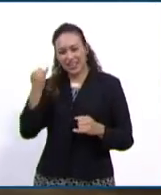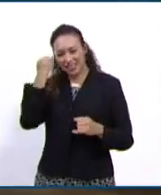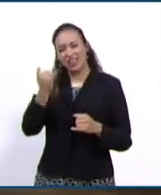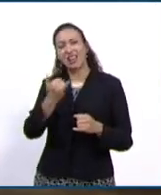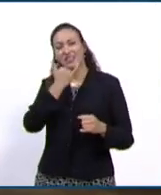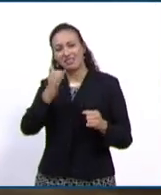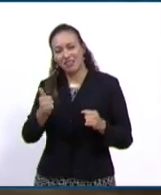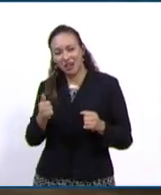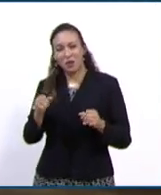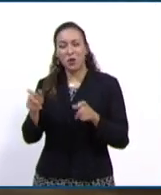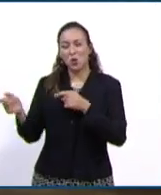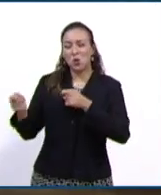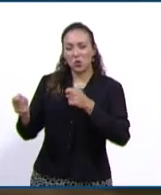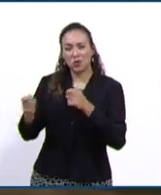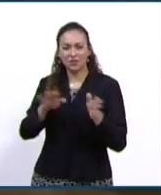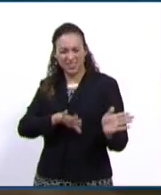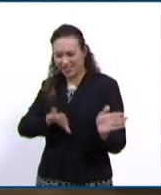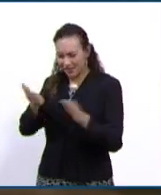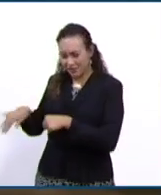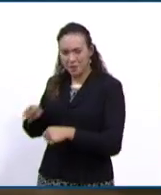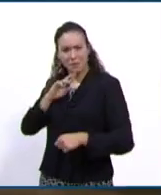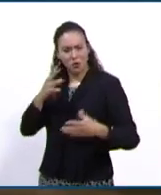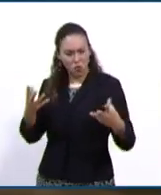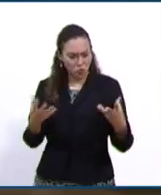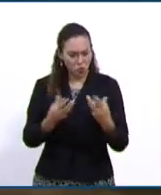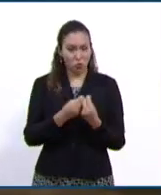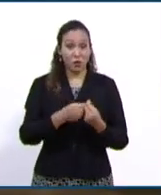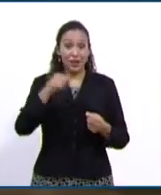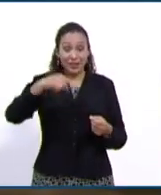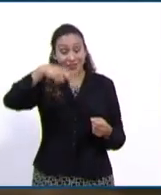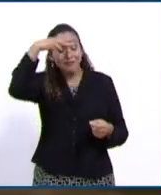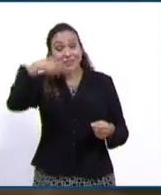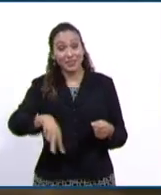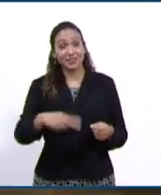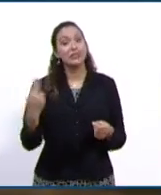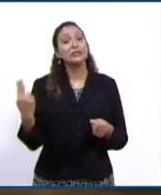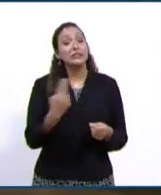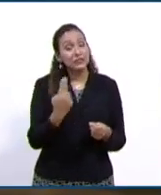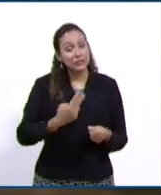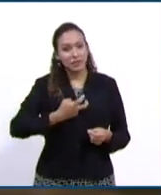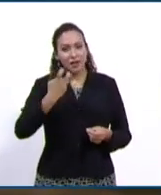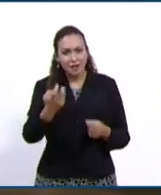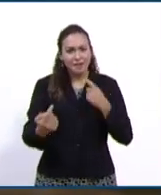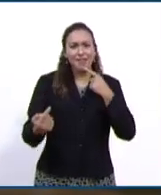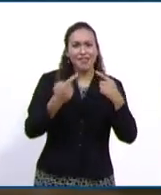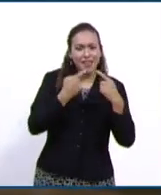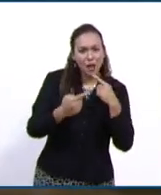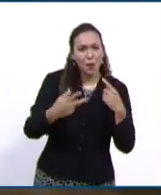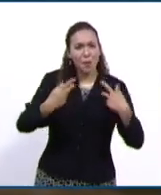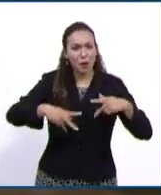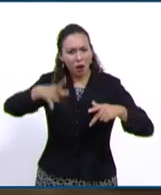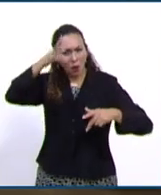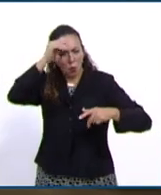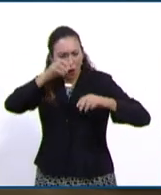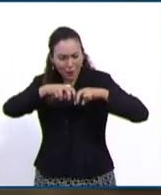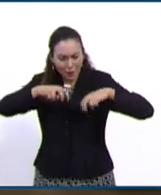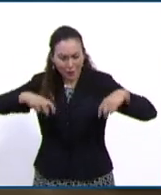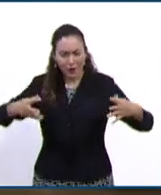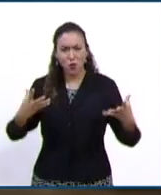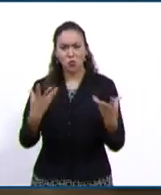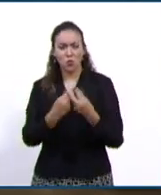el sectarismo y el protagonismo. Nuestro país requiere de diálogo, de inclusión,